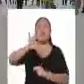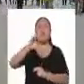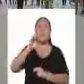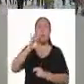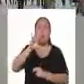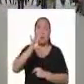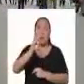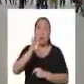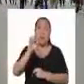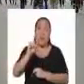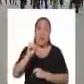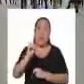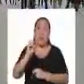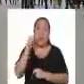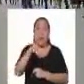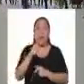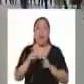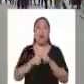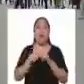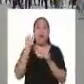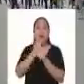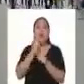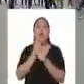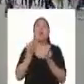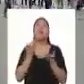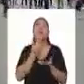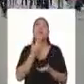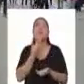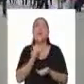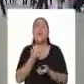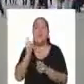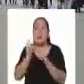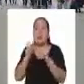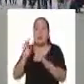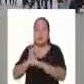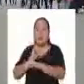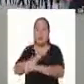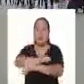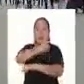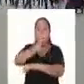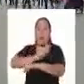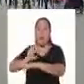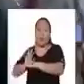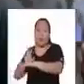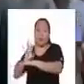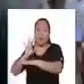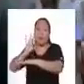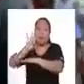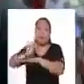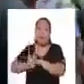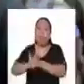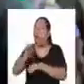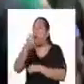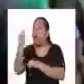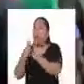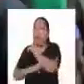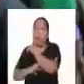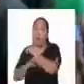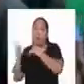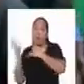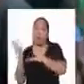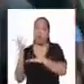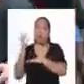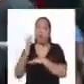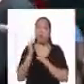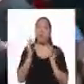fue lugar de trabajo principalmente de migrantes nacionales y extranjeros. Según el economista